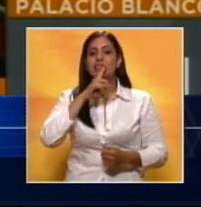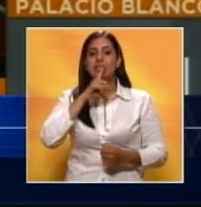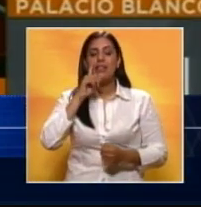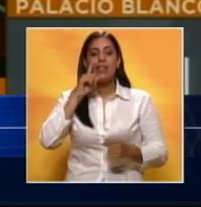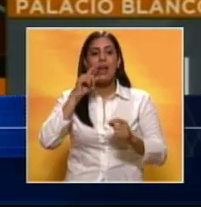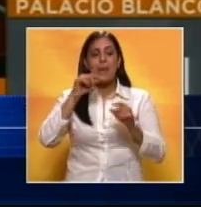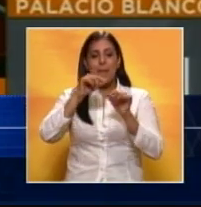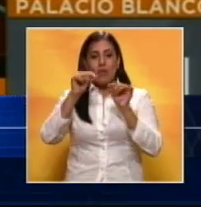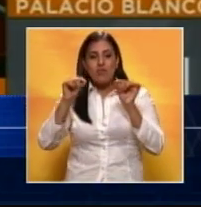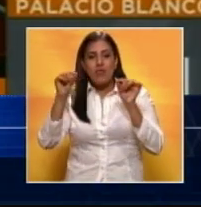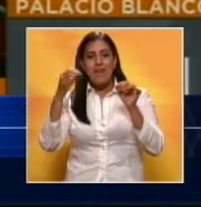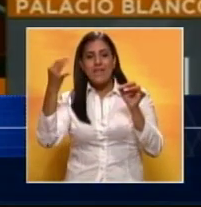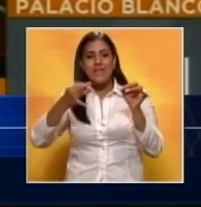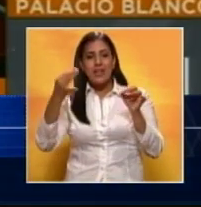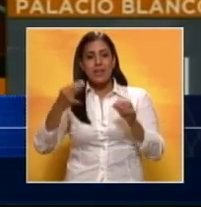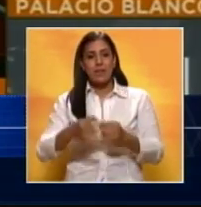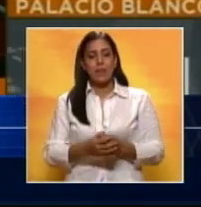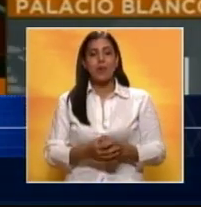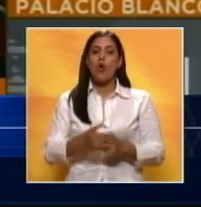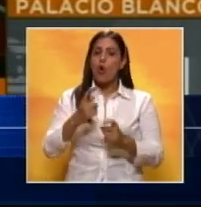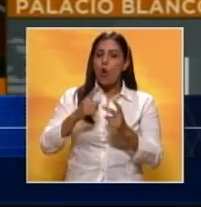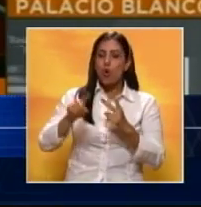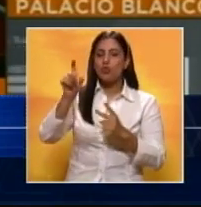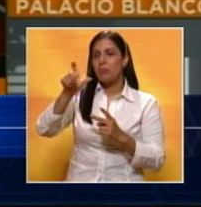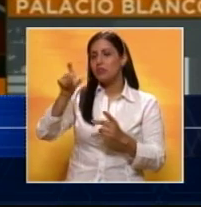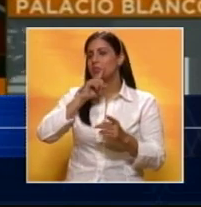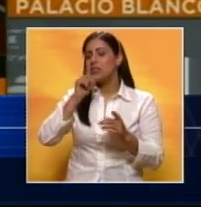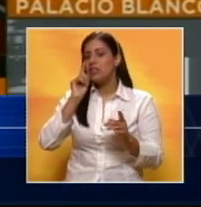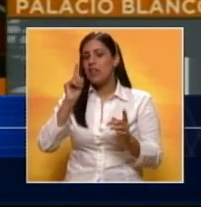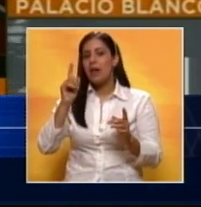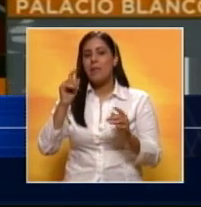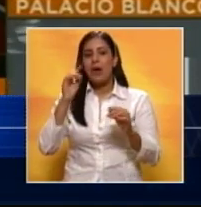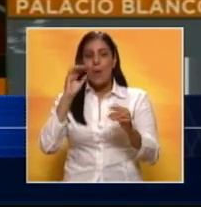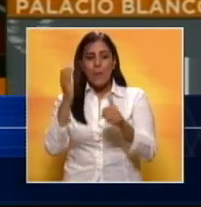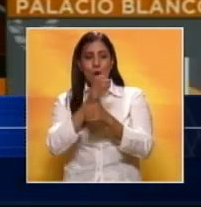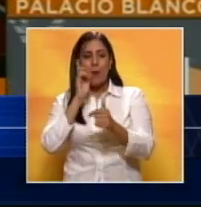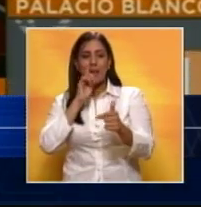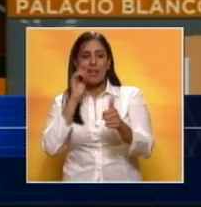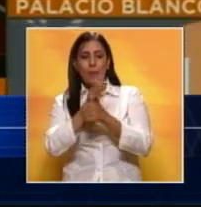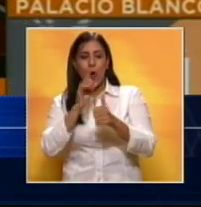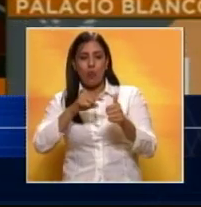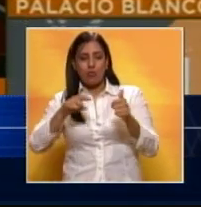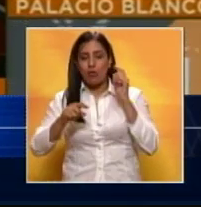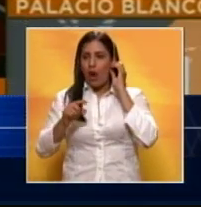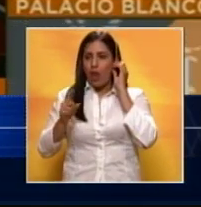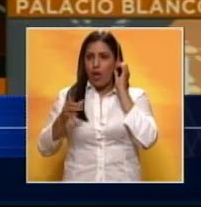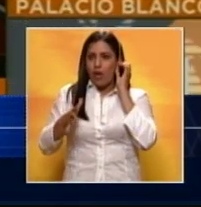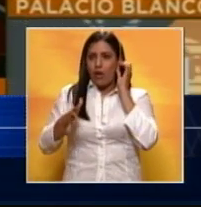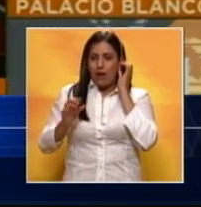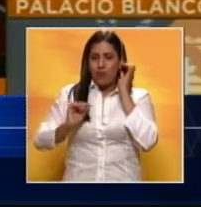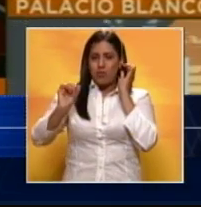como la experticia de la verdad. Otros coloquialmente le dicen el detector de mentiras.